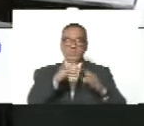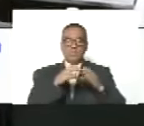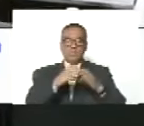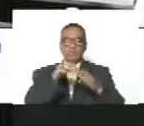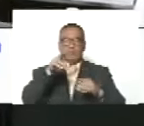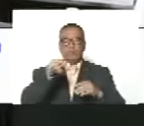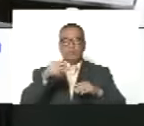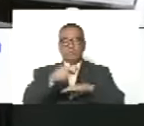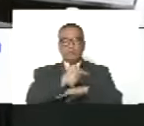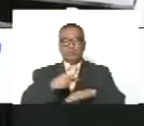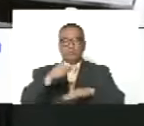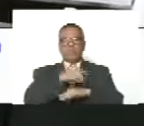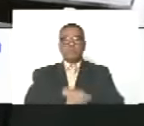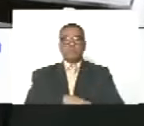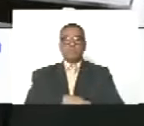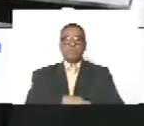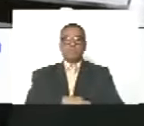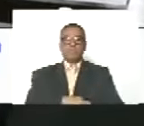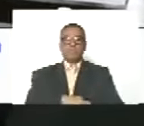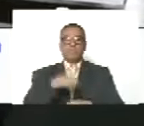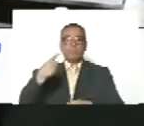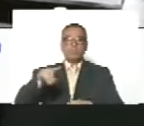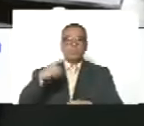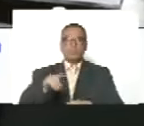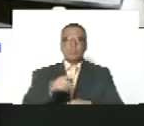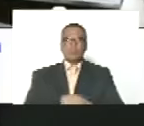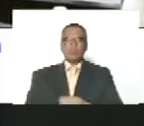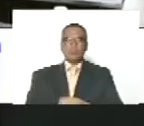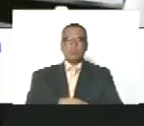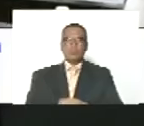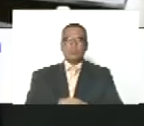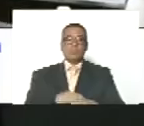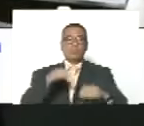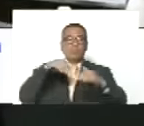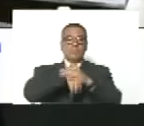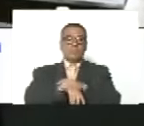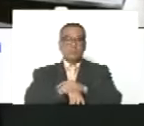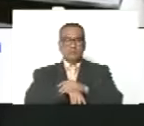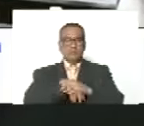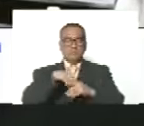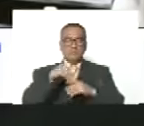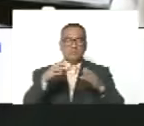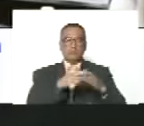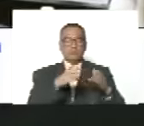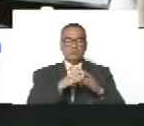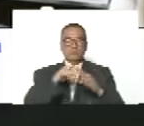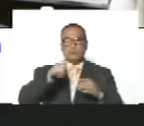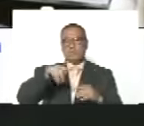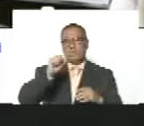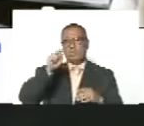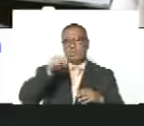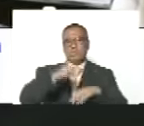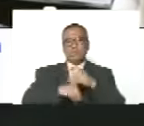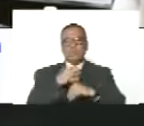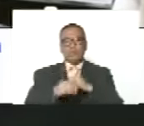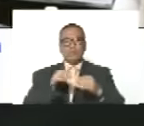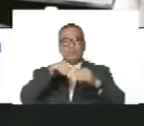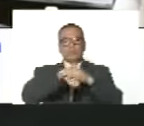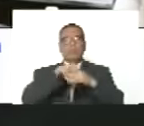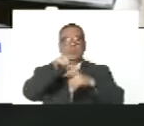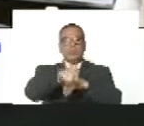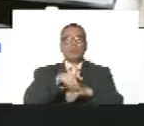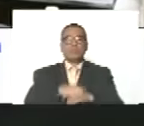de un Estado, el derecho de los miembros a la delegación de Palestina a ser elegidos